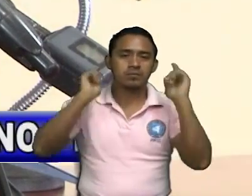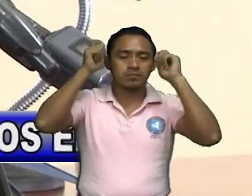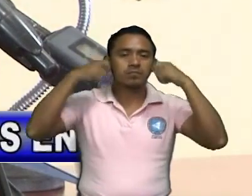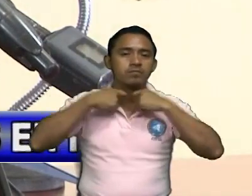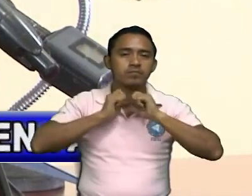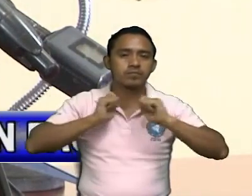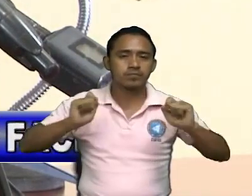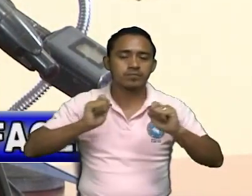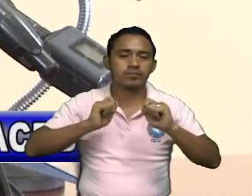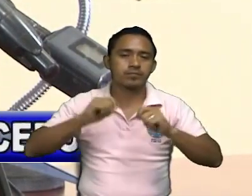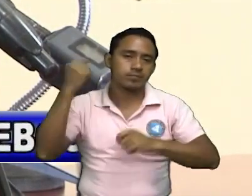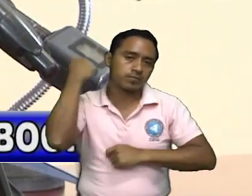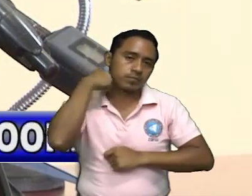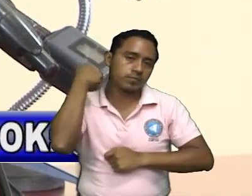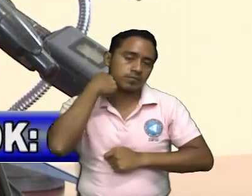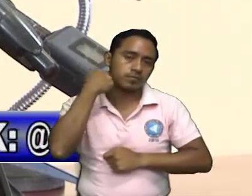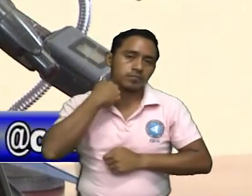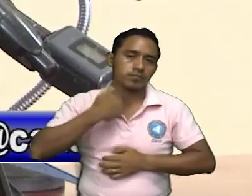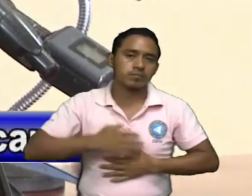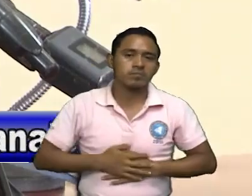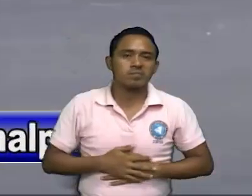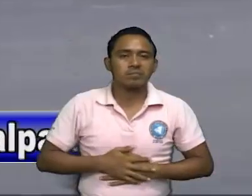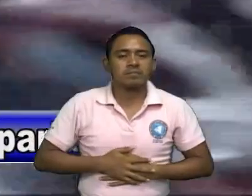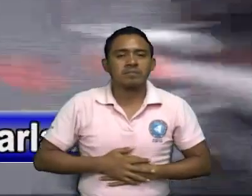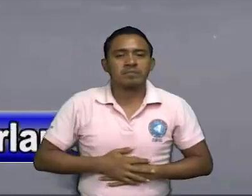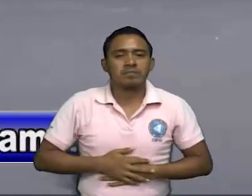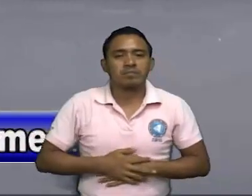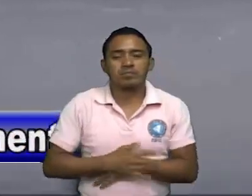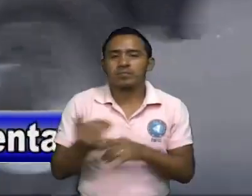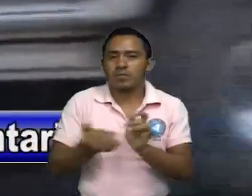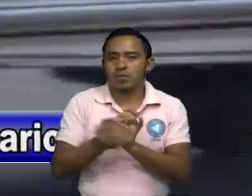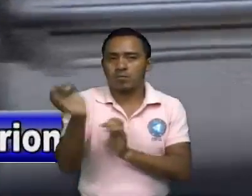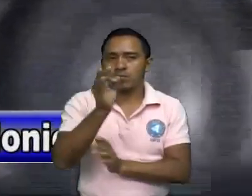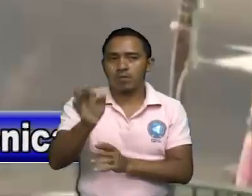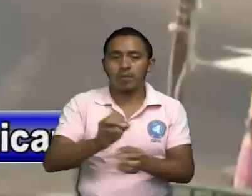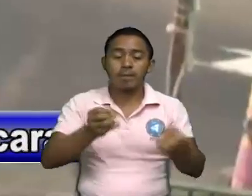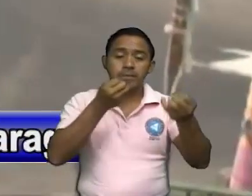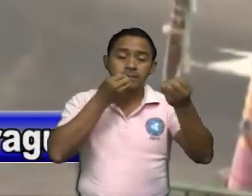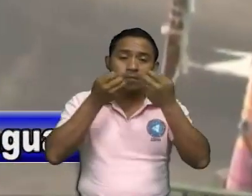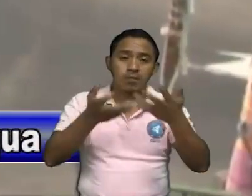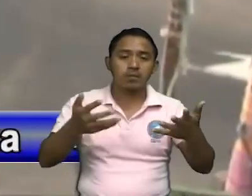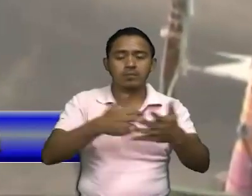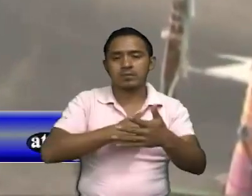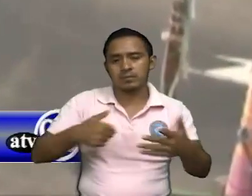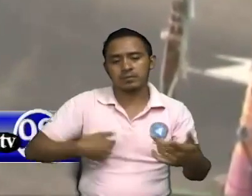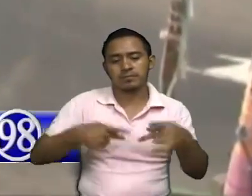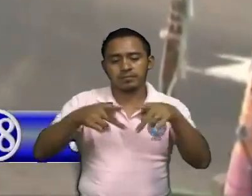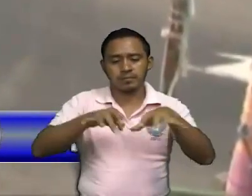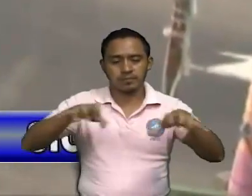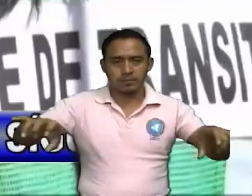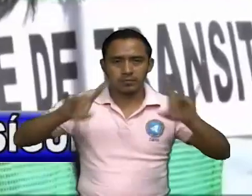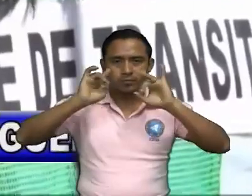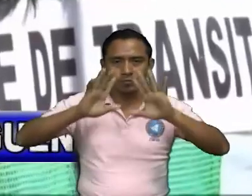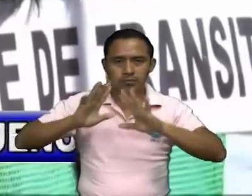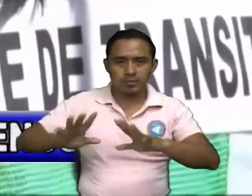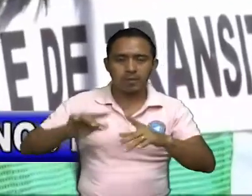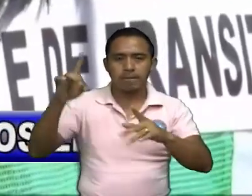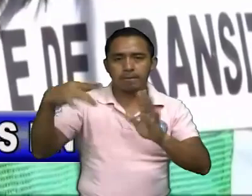usar siempre casco de protección. Asimismo, detalló que continúan realizando planes de seguridad vial